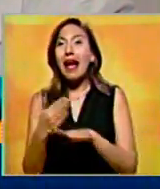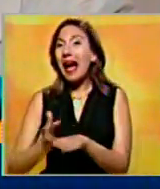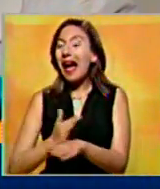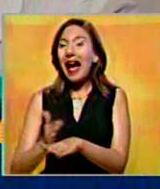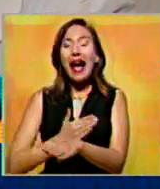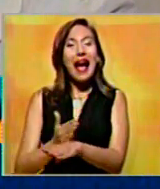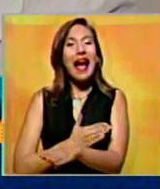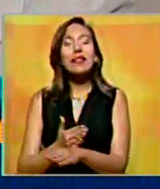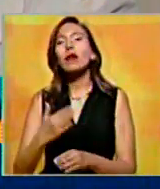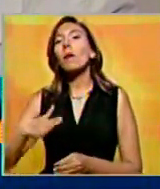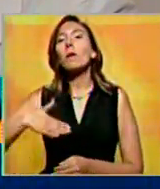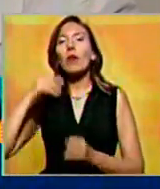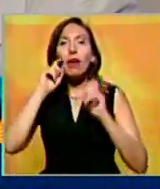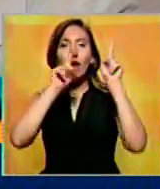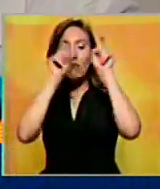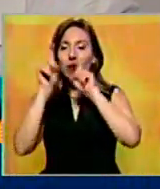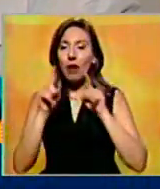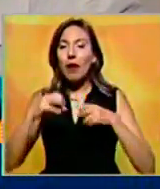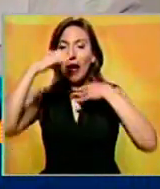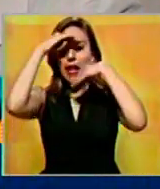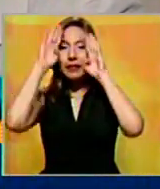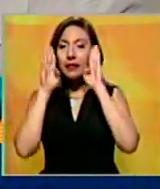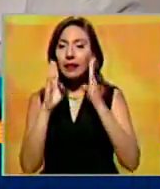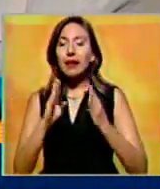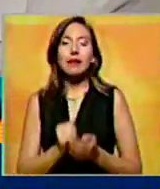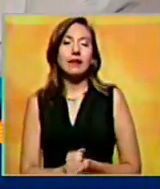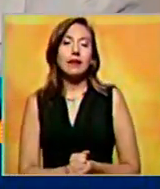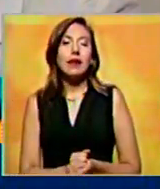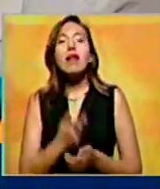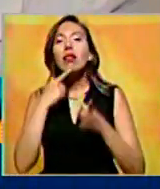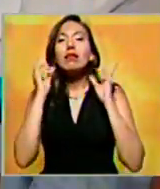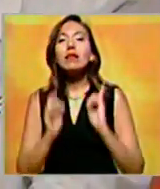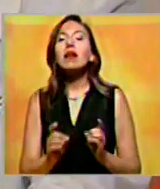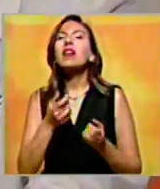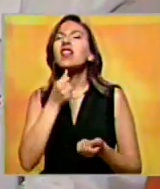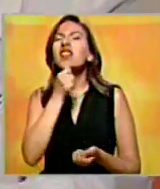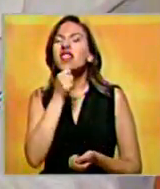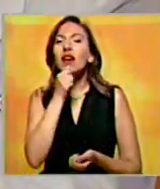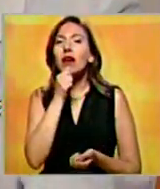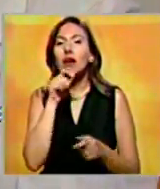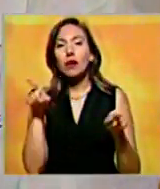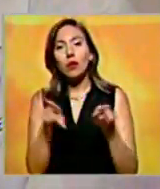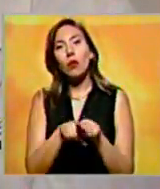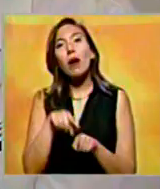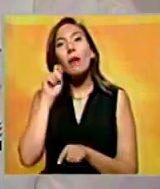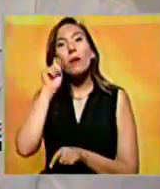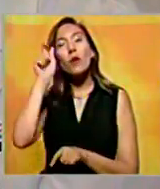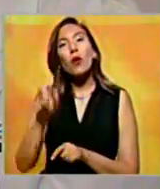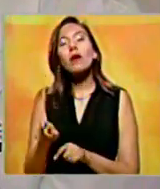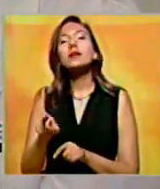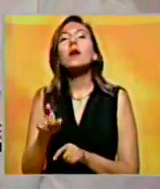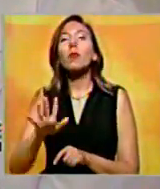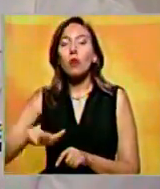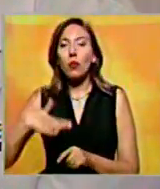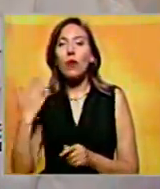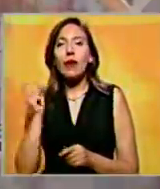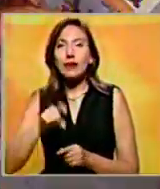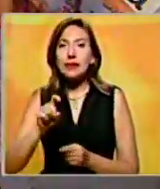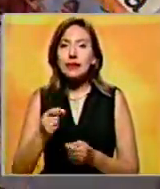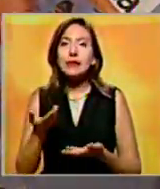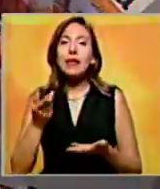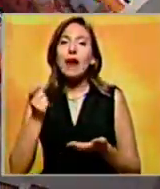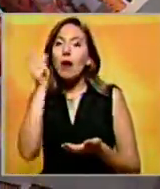precozmente para que puedan ser evaluados y atendidos y decidir quiénes, como el caso de AISA, requieren o no de la atención vía